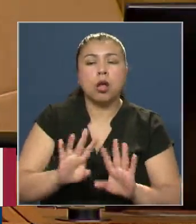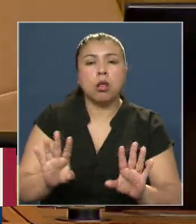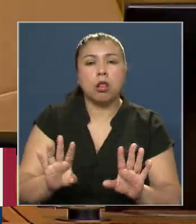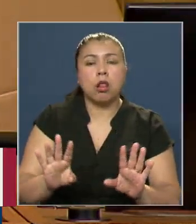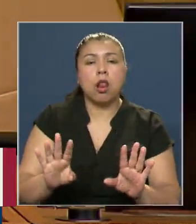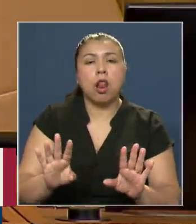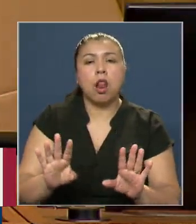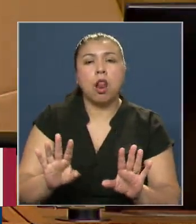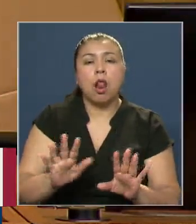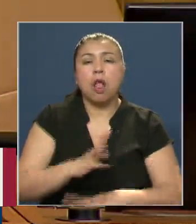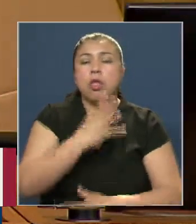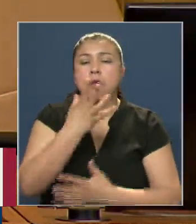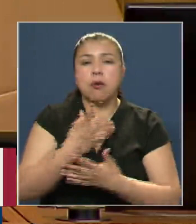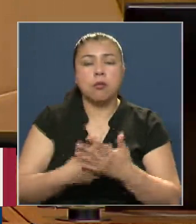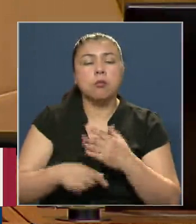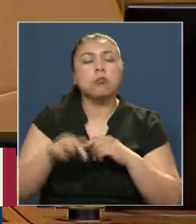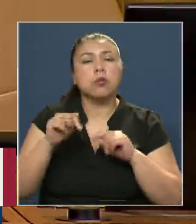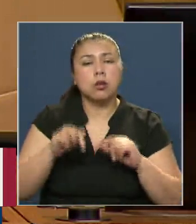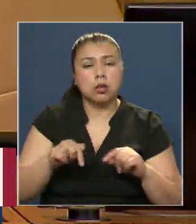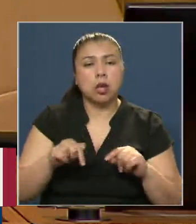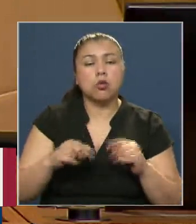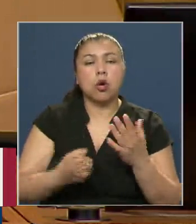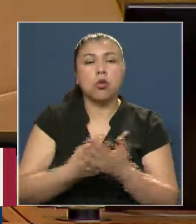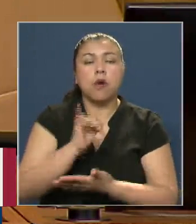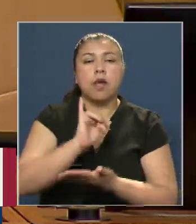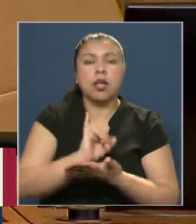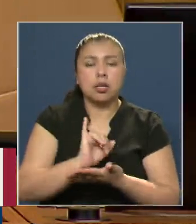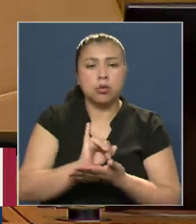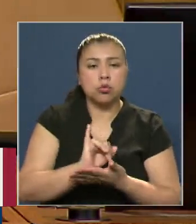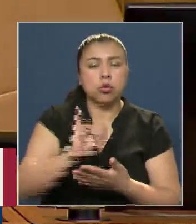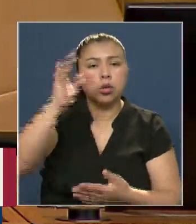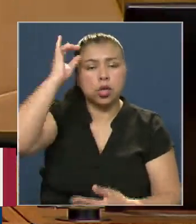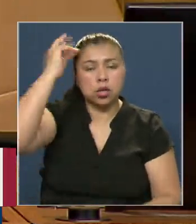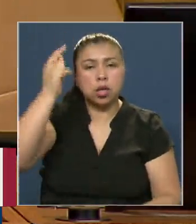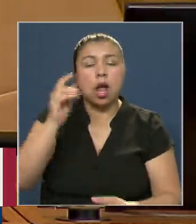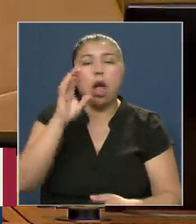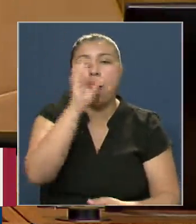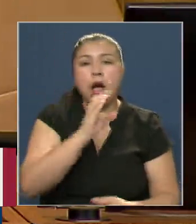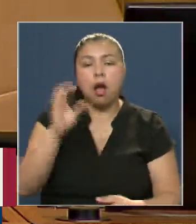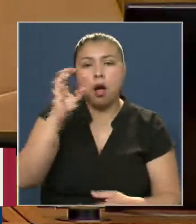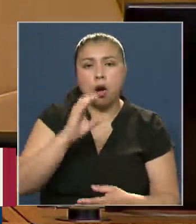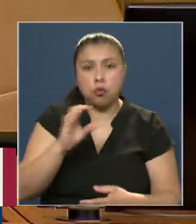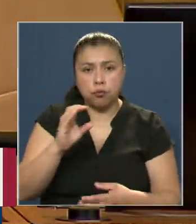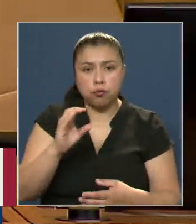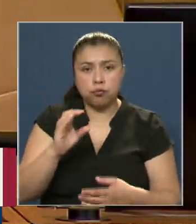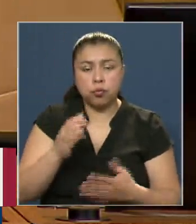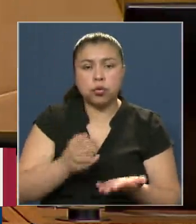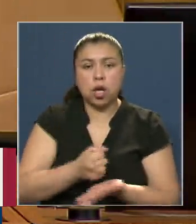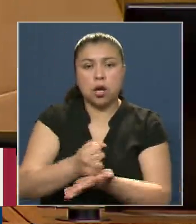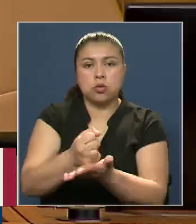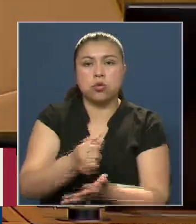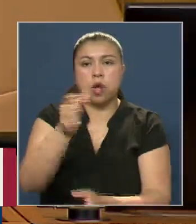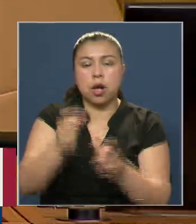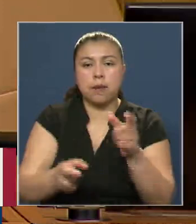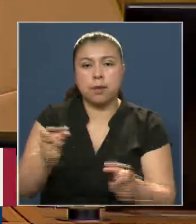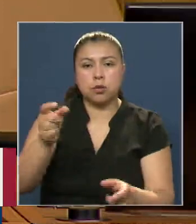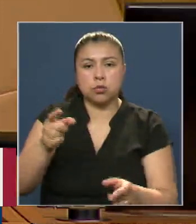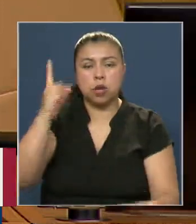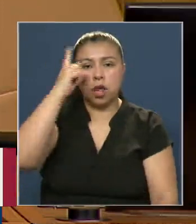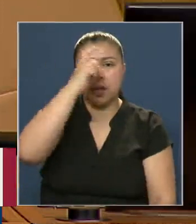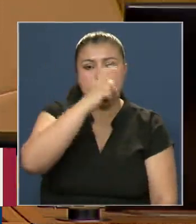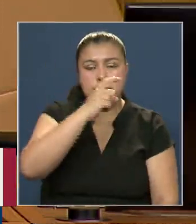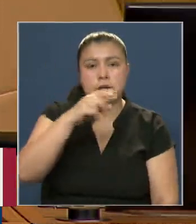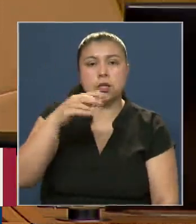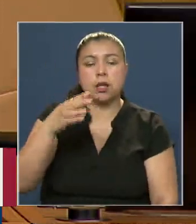Debe acabarse y es por eso que la nueva institucionalidad que se crea busca justamente asistir a las personas en esos momentos difíciles, colocando